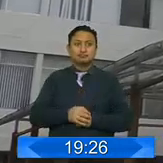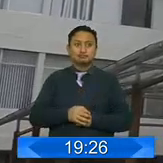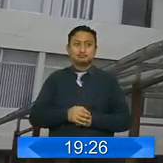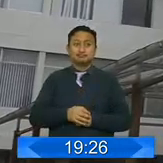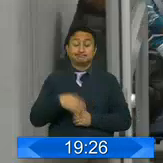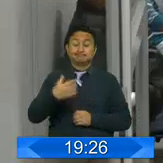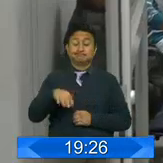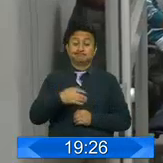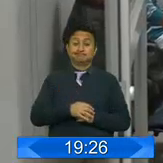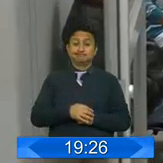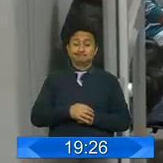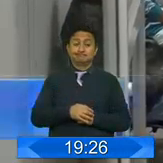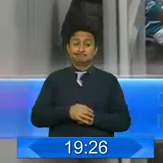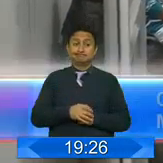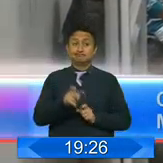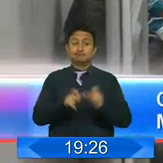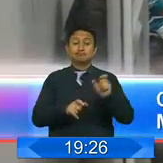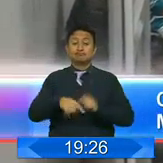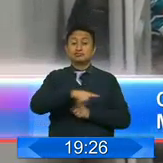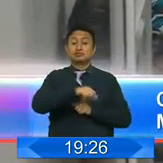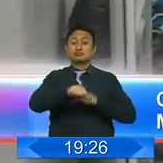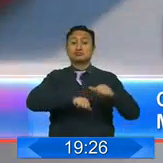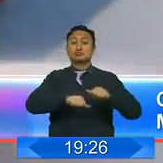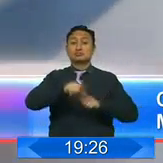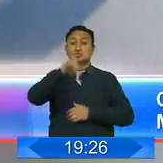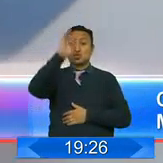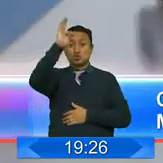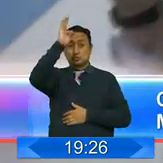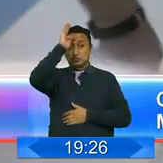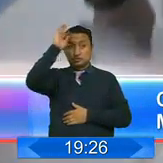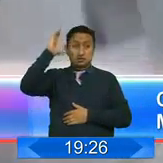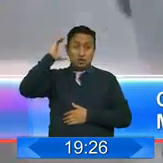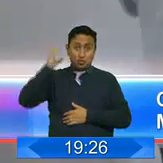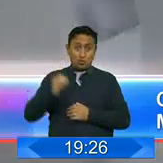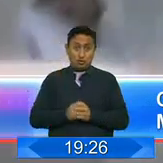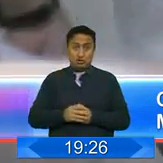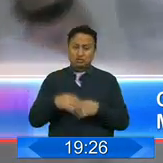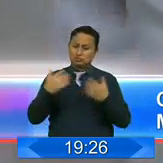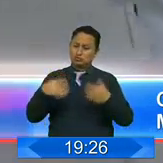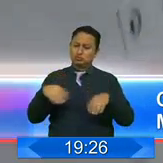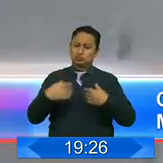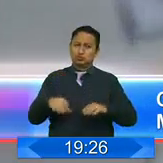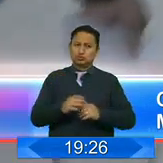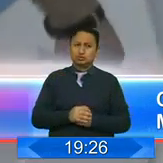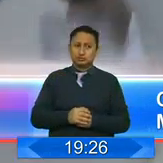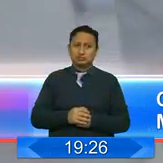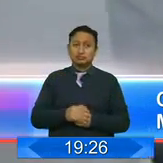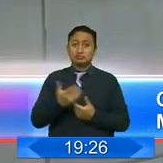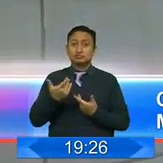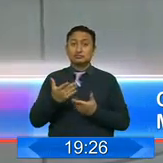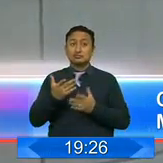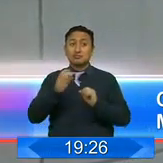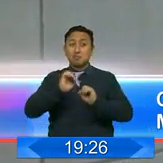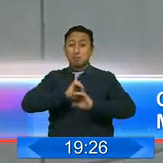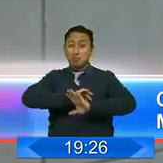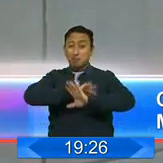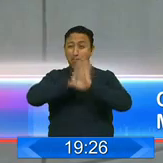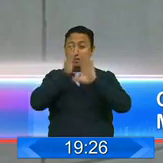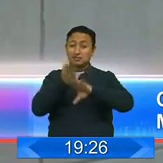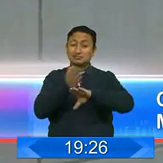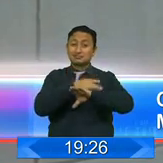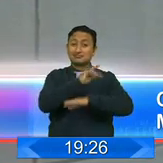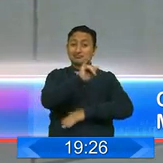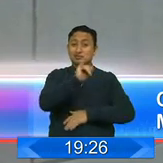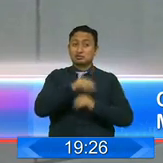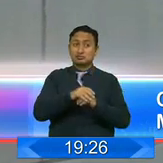Preocupación e indignación causó en quienes administran este centro hospitalario de la ciudad de Cuenca la osadía de un depravado que logró entrar en horas de la madrugada del pasado fin de